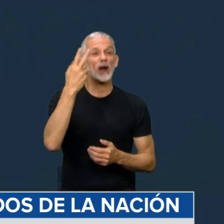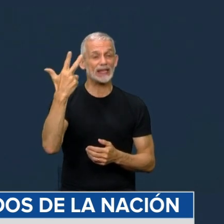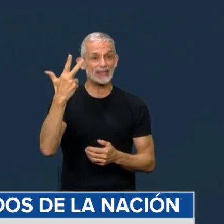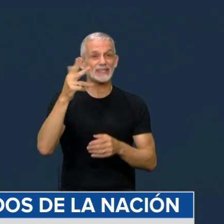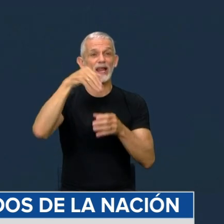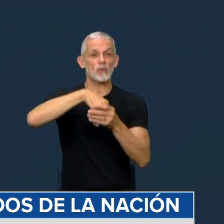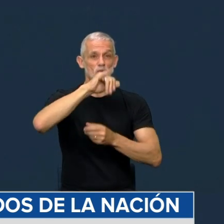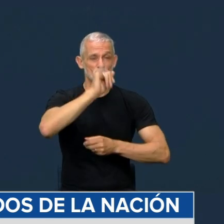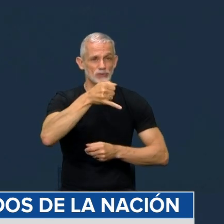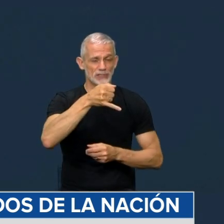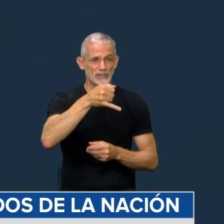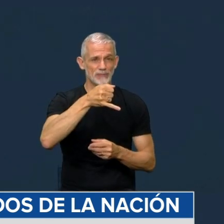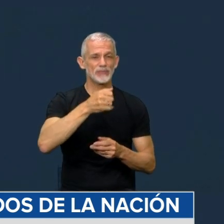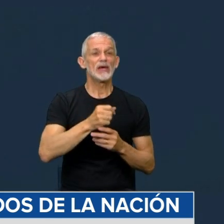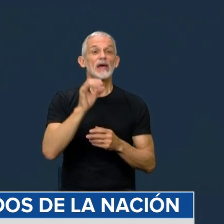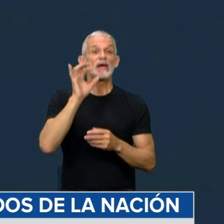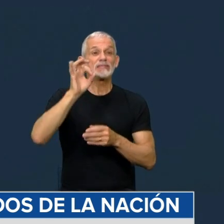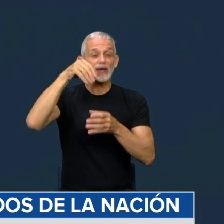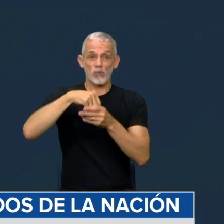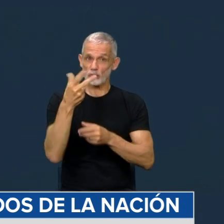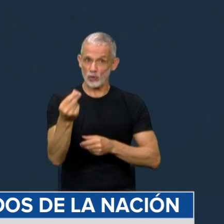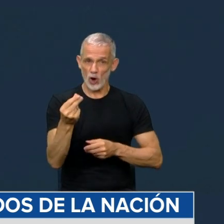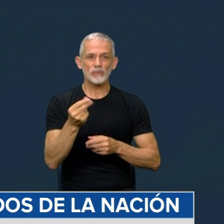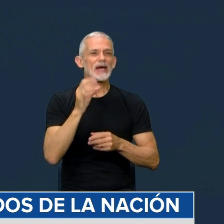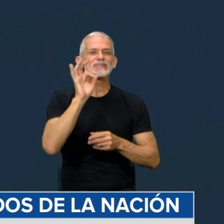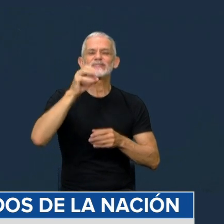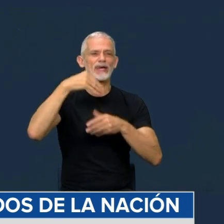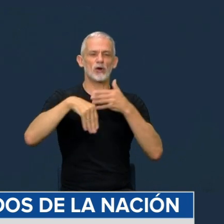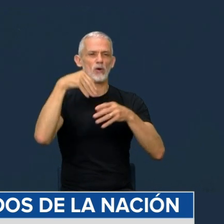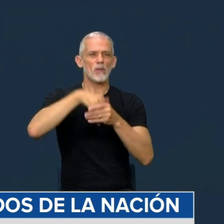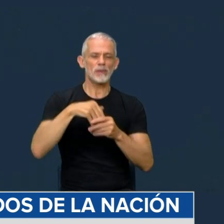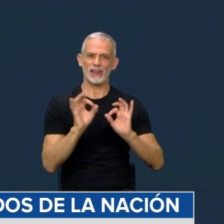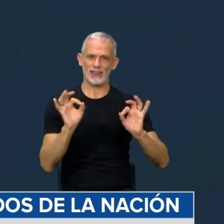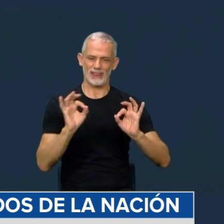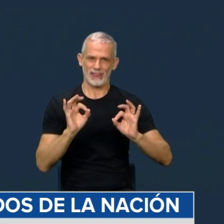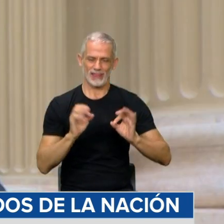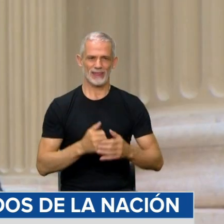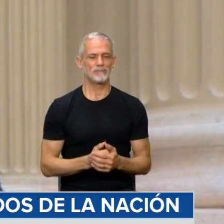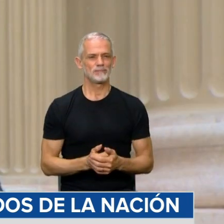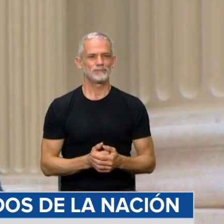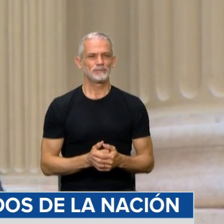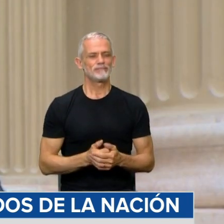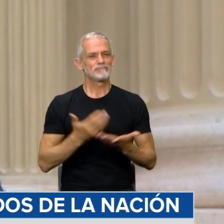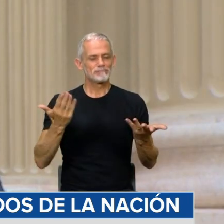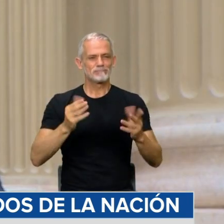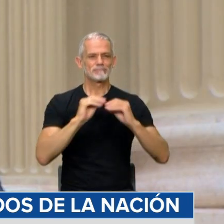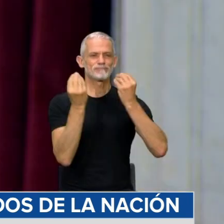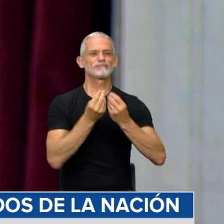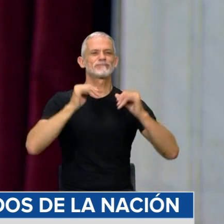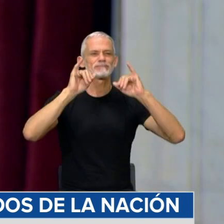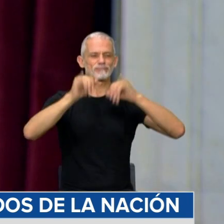243 afirmativos, 0 negativos, 0 son las abstenciones.